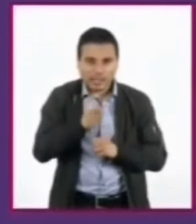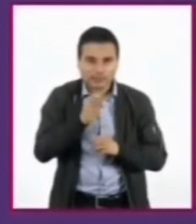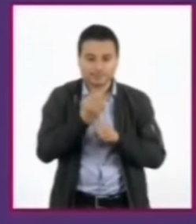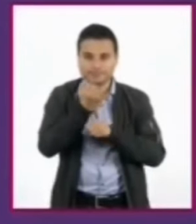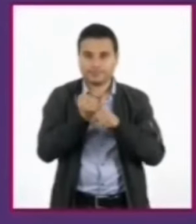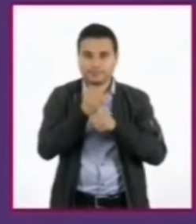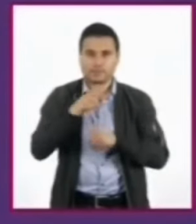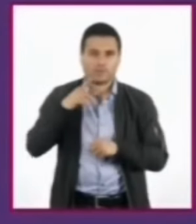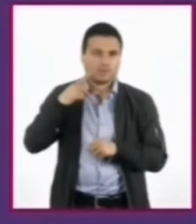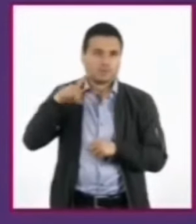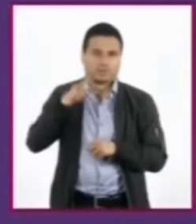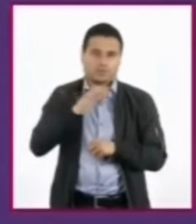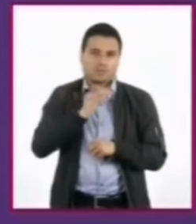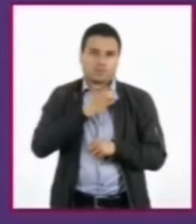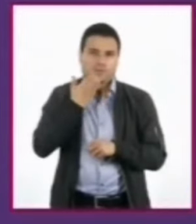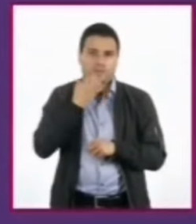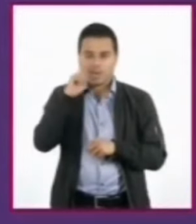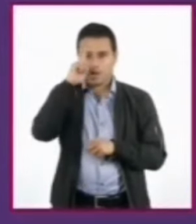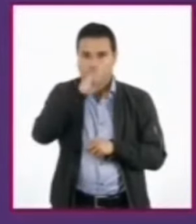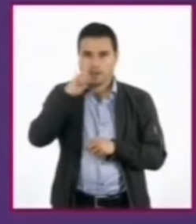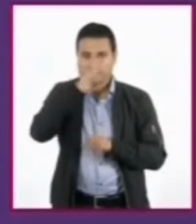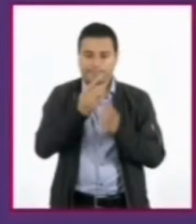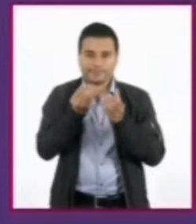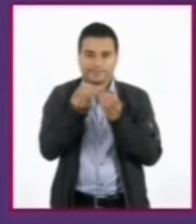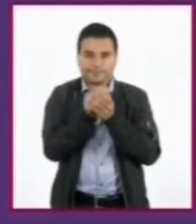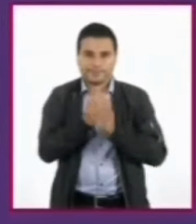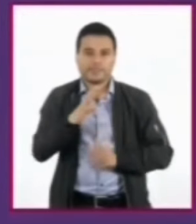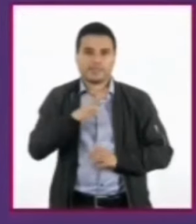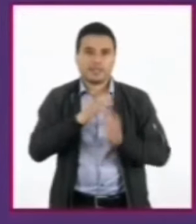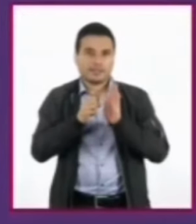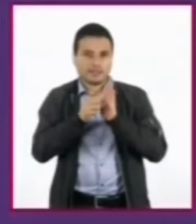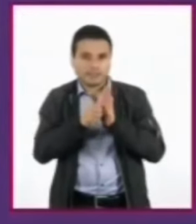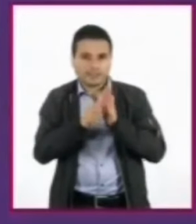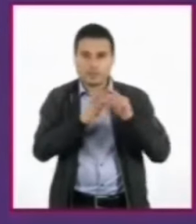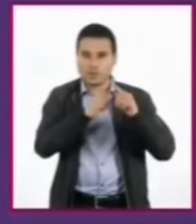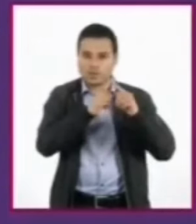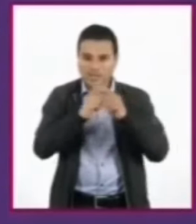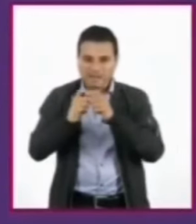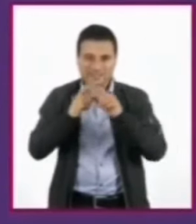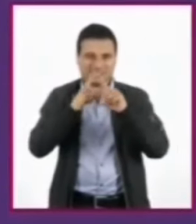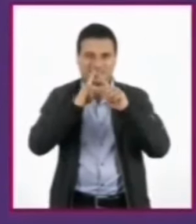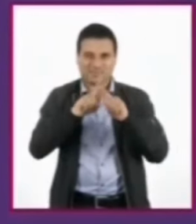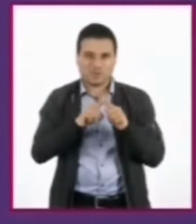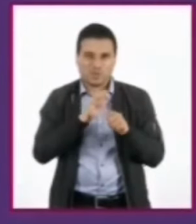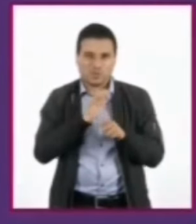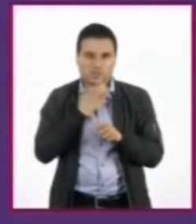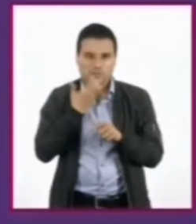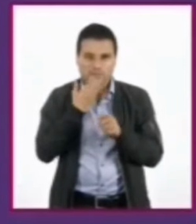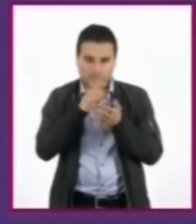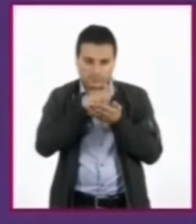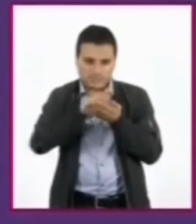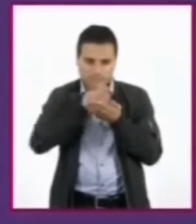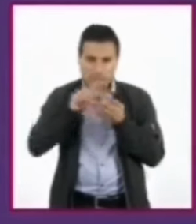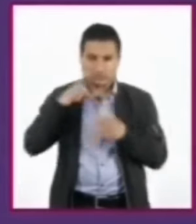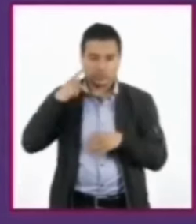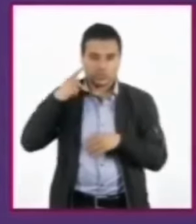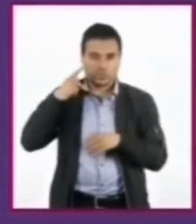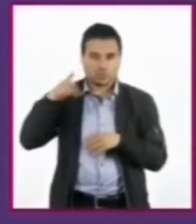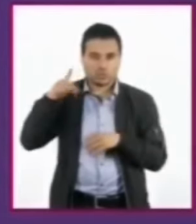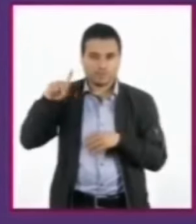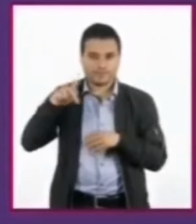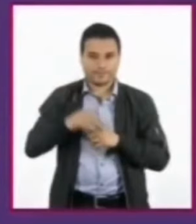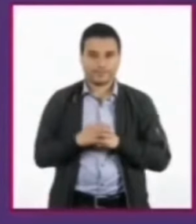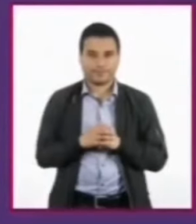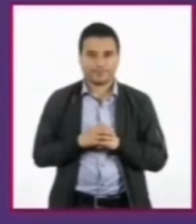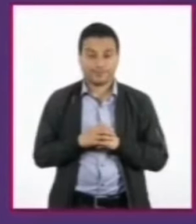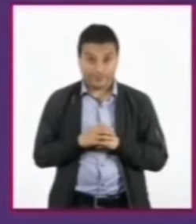Utilizaban un lenguaje hermético, una combinación de símbolos, claves y metáforas para registrar sus descubrimientos. El